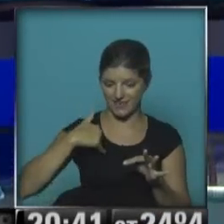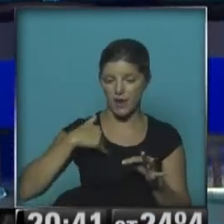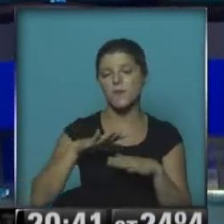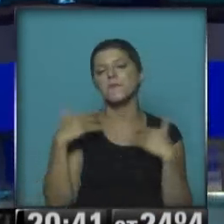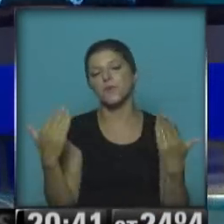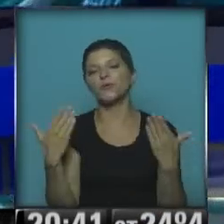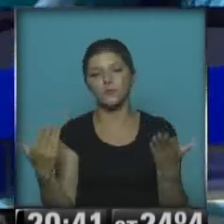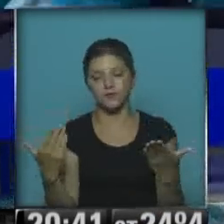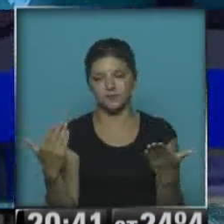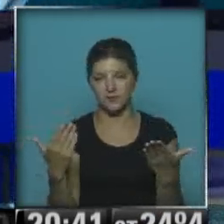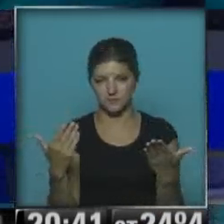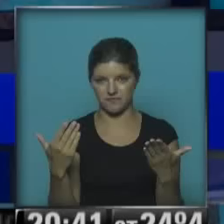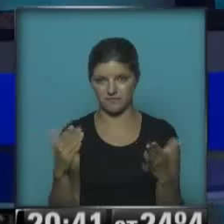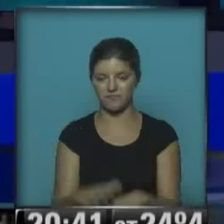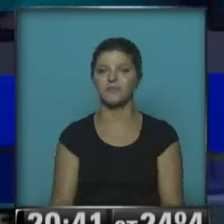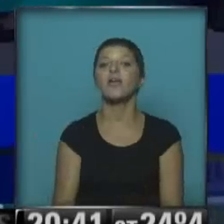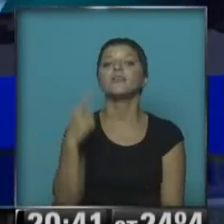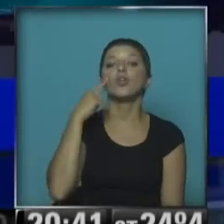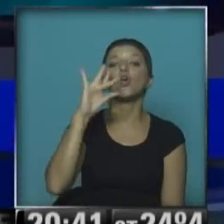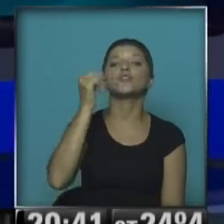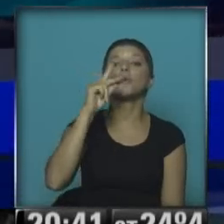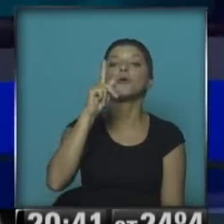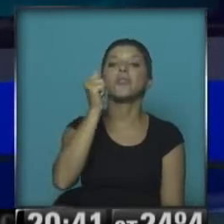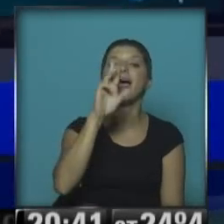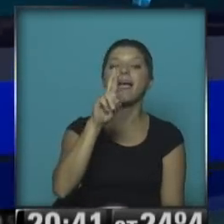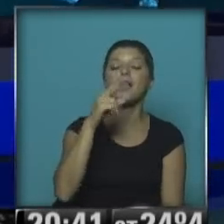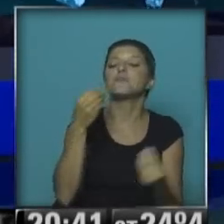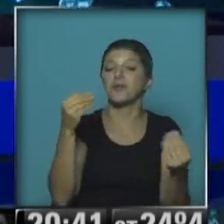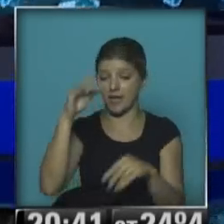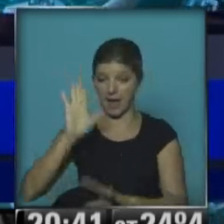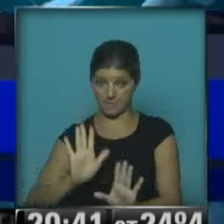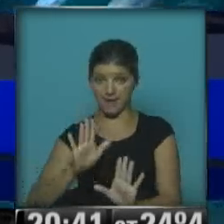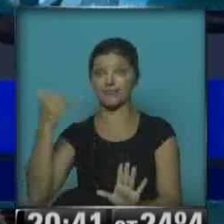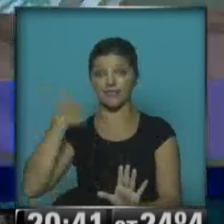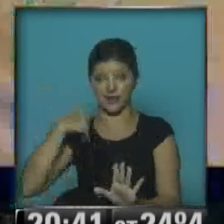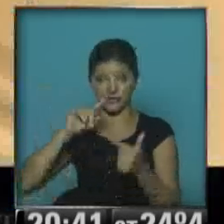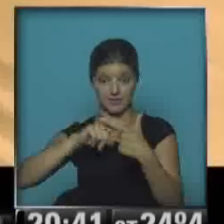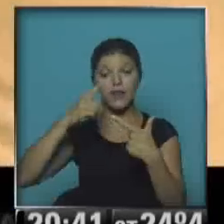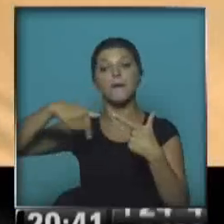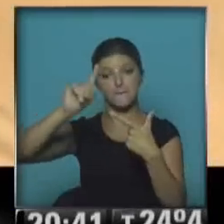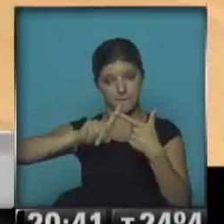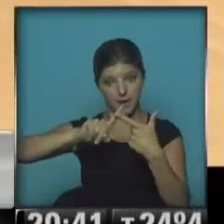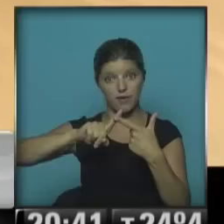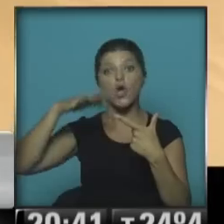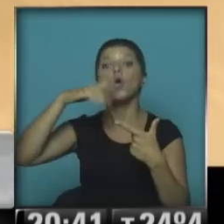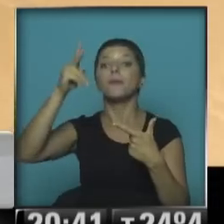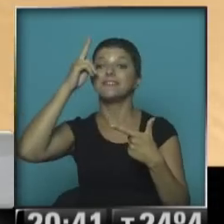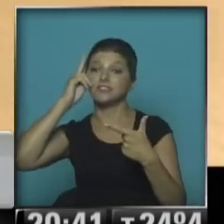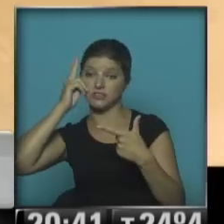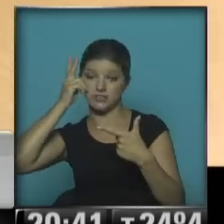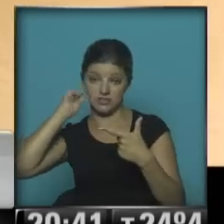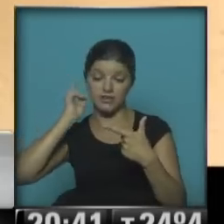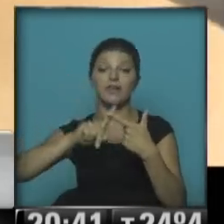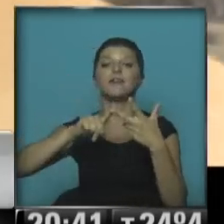supuesto está denominado Dakar porque además de nuestro país transitará caminos de Chile